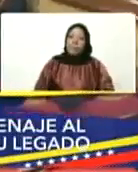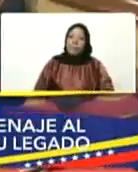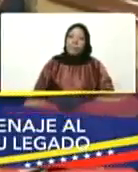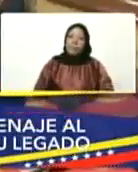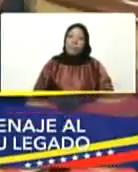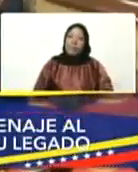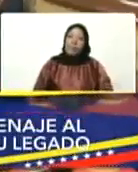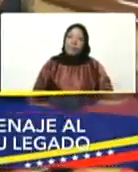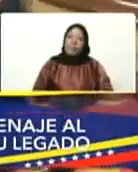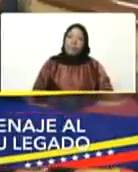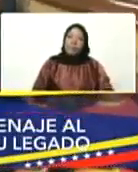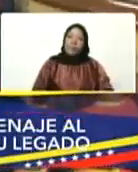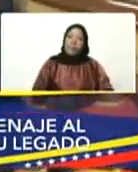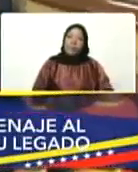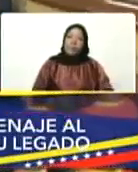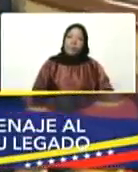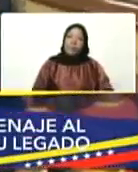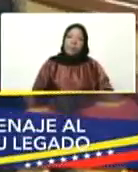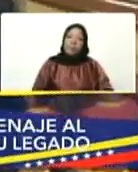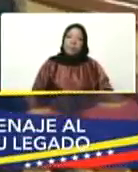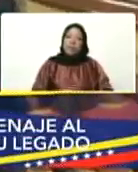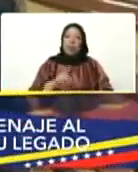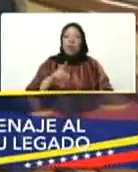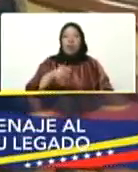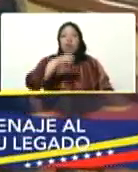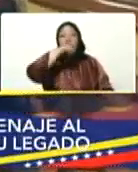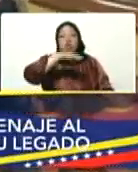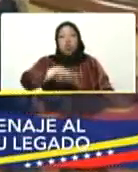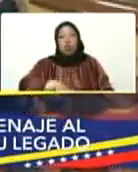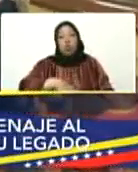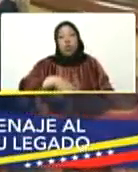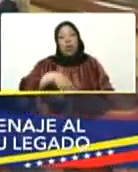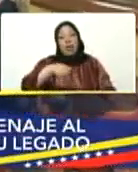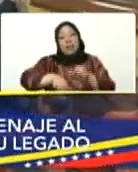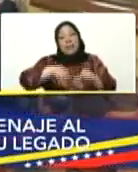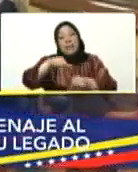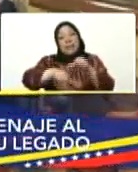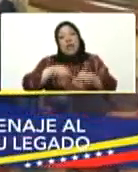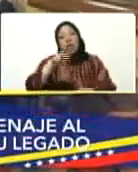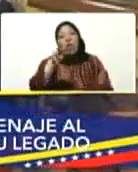Y luego vino la historia del siglo XX.